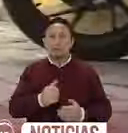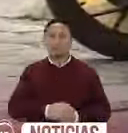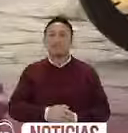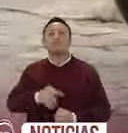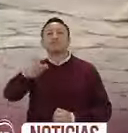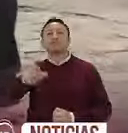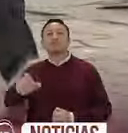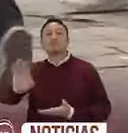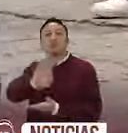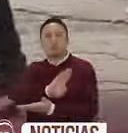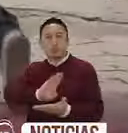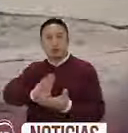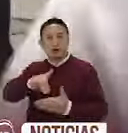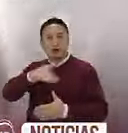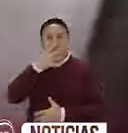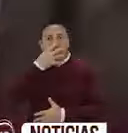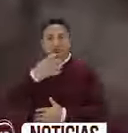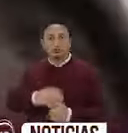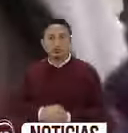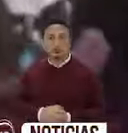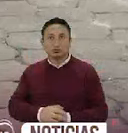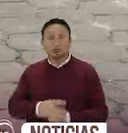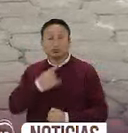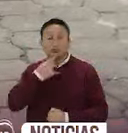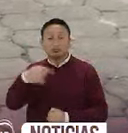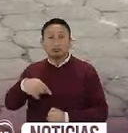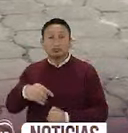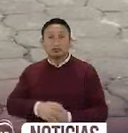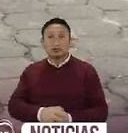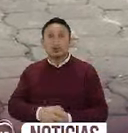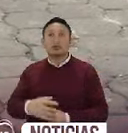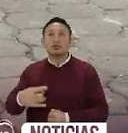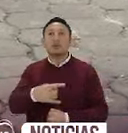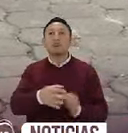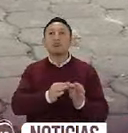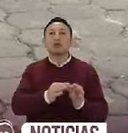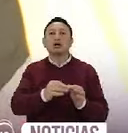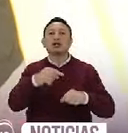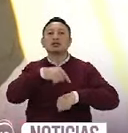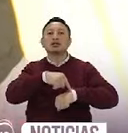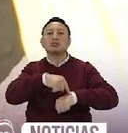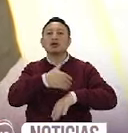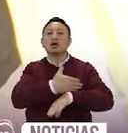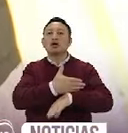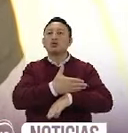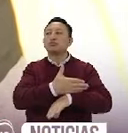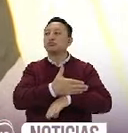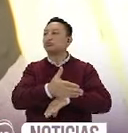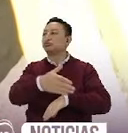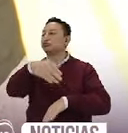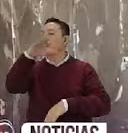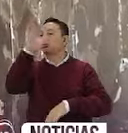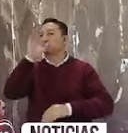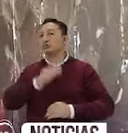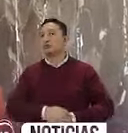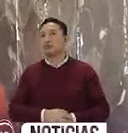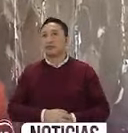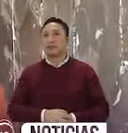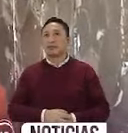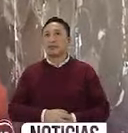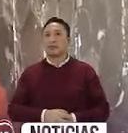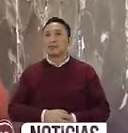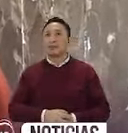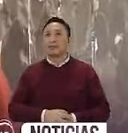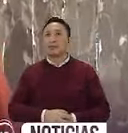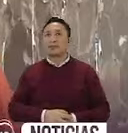gente del barrio está indignada, pues dicen que nada más para arreglar un bache, el tiempo que se toma obras públicas es demasiado. Dice que ya es